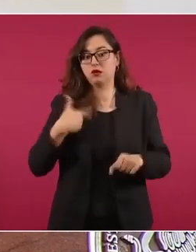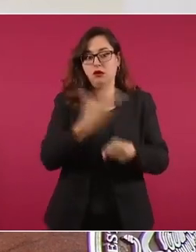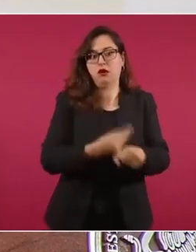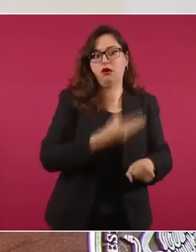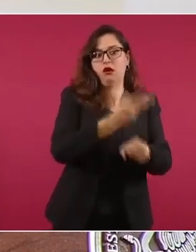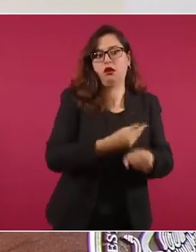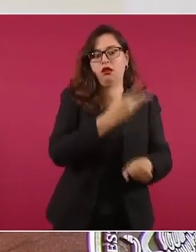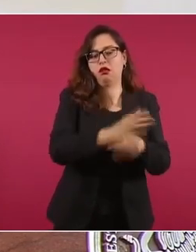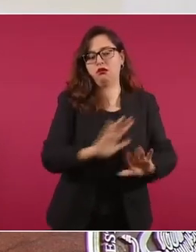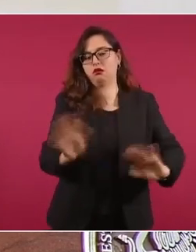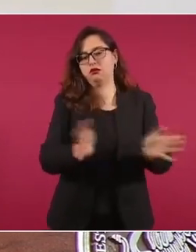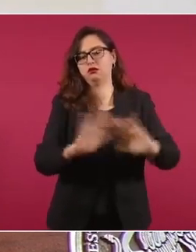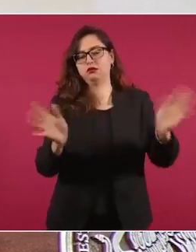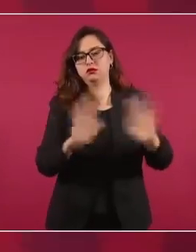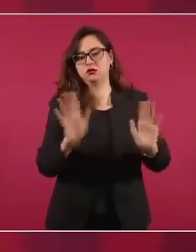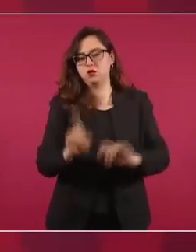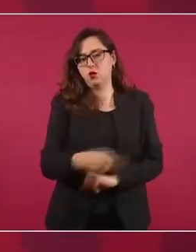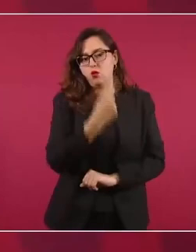asesorando, pero